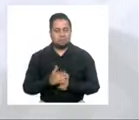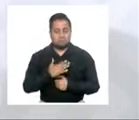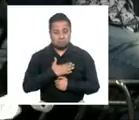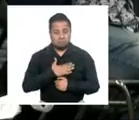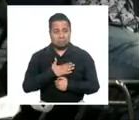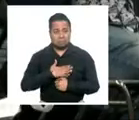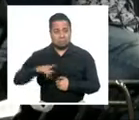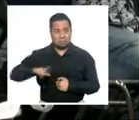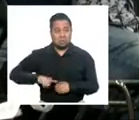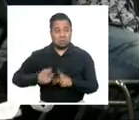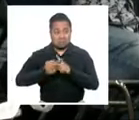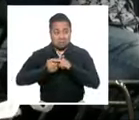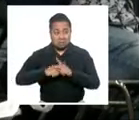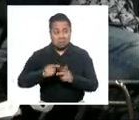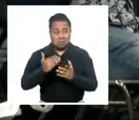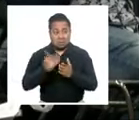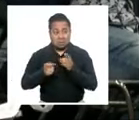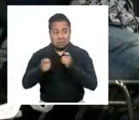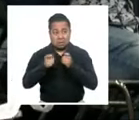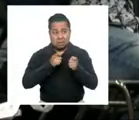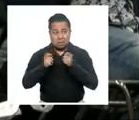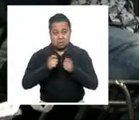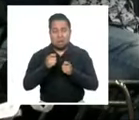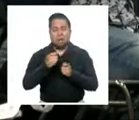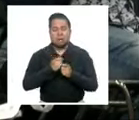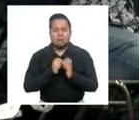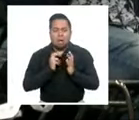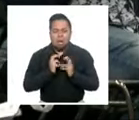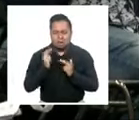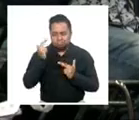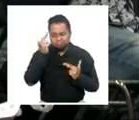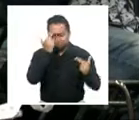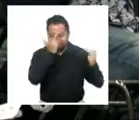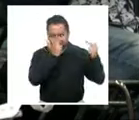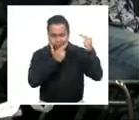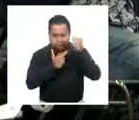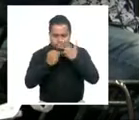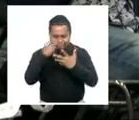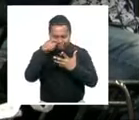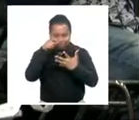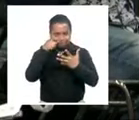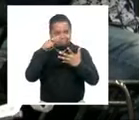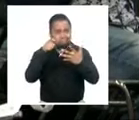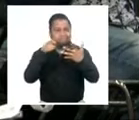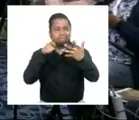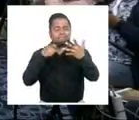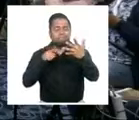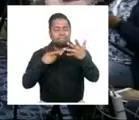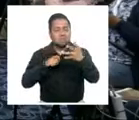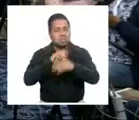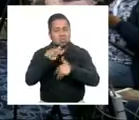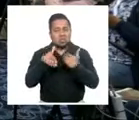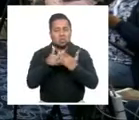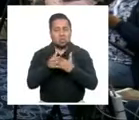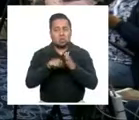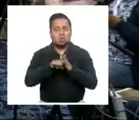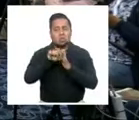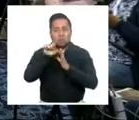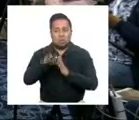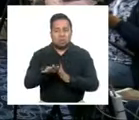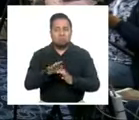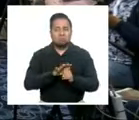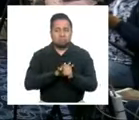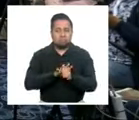nuestro gobierno, pues estamos revisando todo, estamos revisando desde aquellos